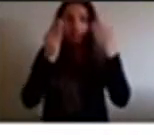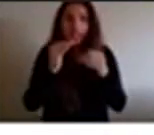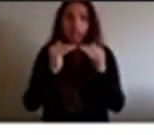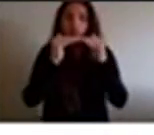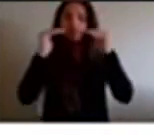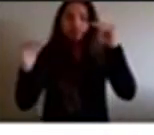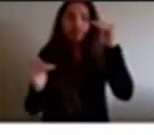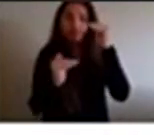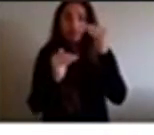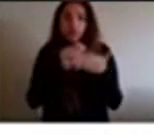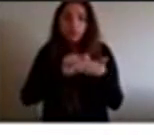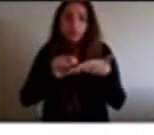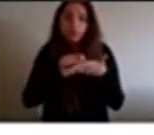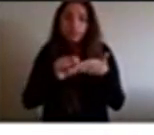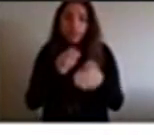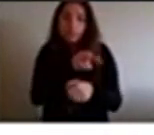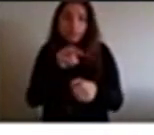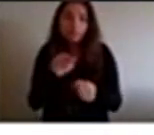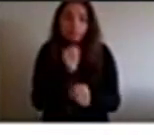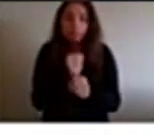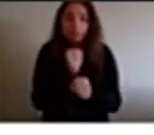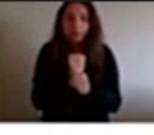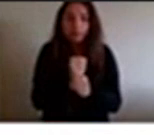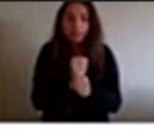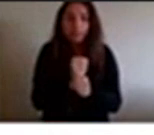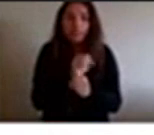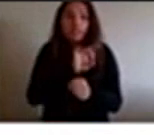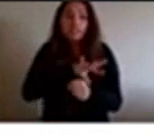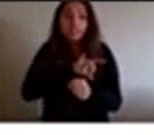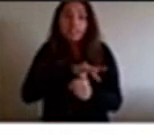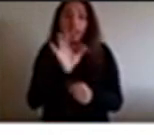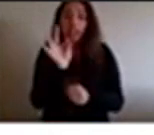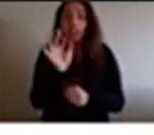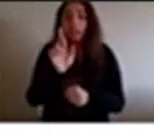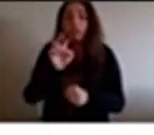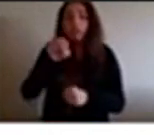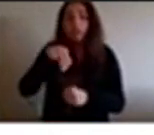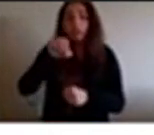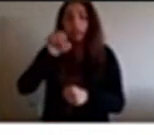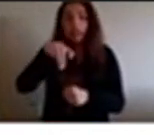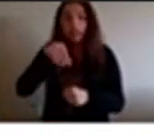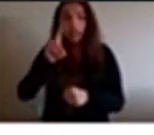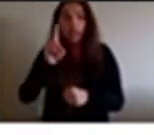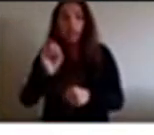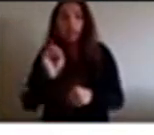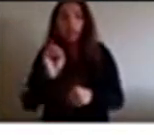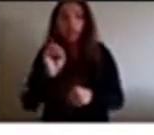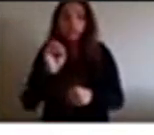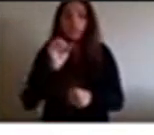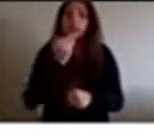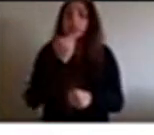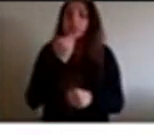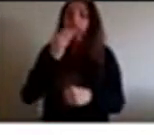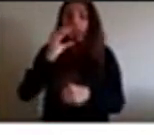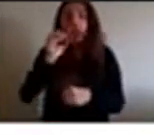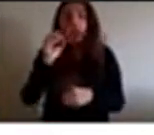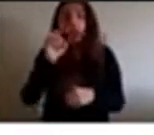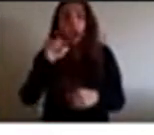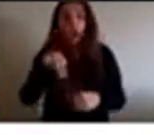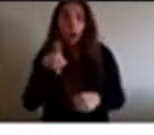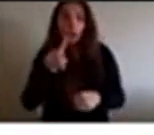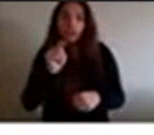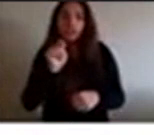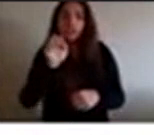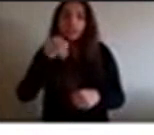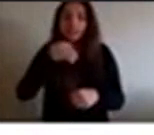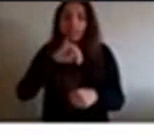subsecretario del Ministerio del Trabajo, de nuestro homólogo en Chile, y a Constanza como compañera panelista en este encuentro.